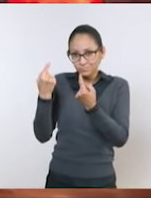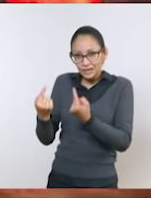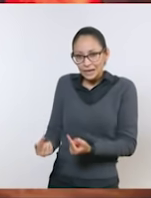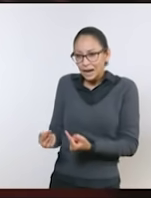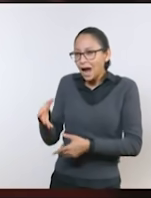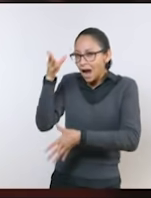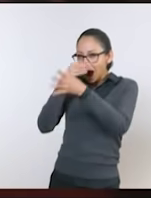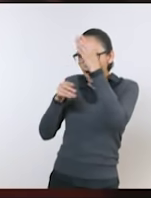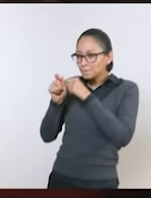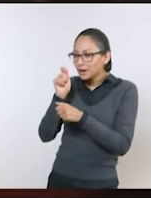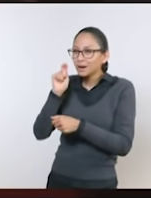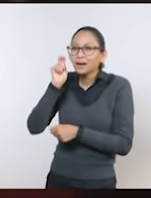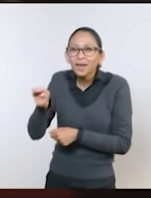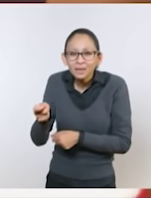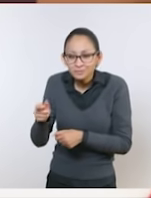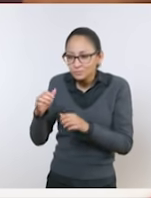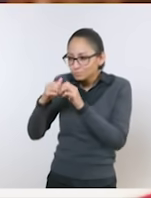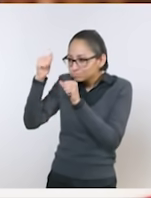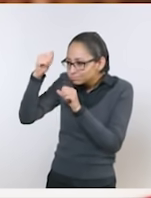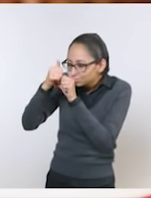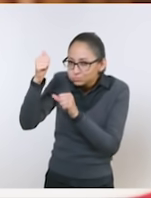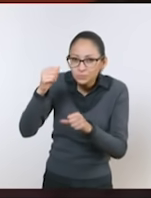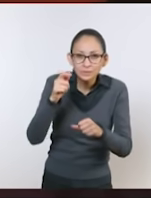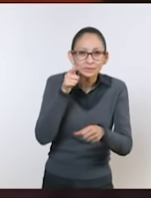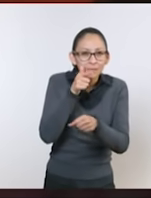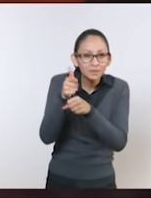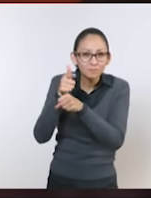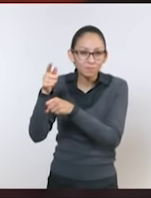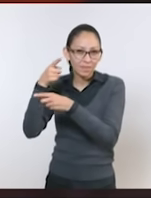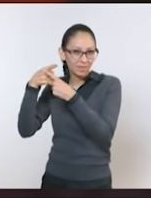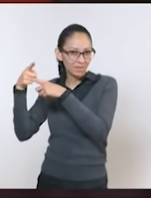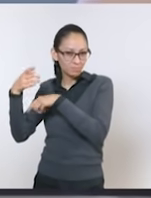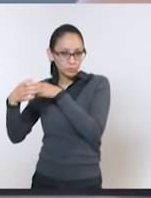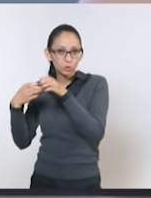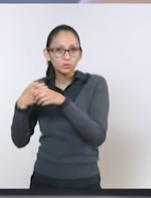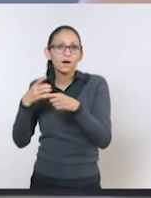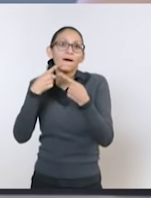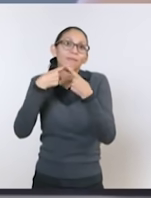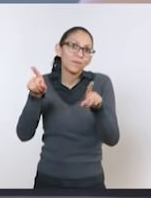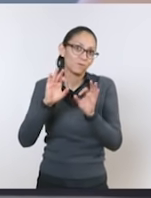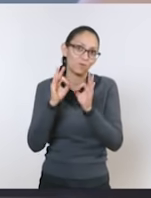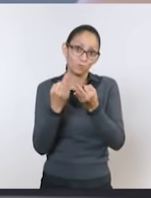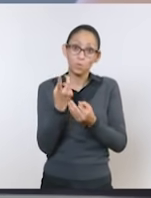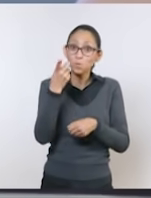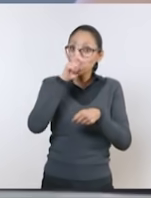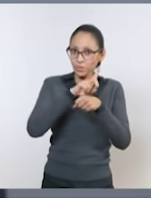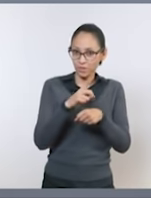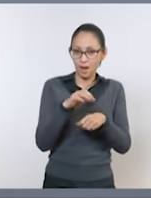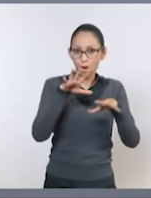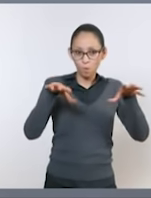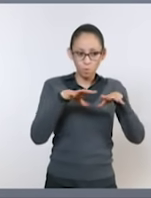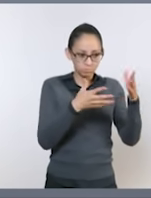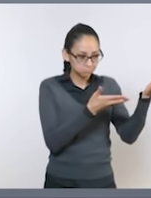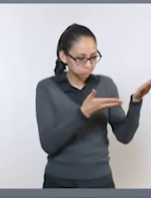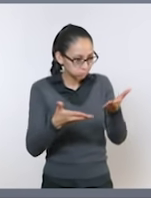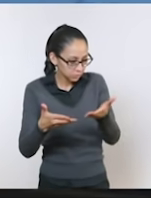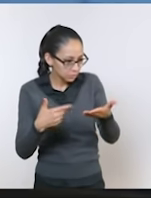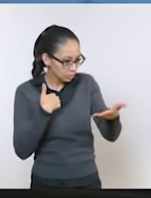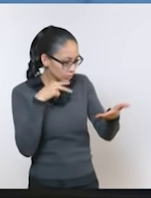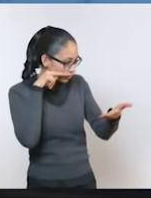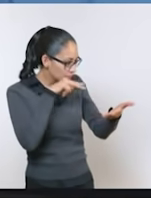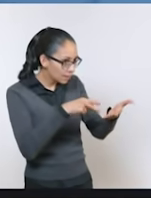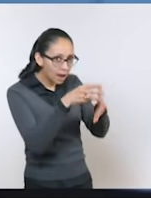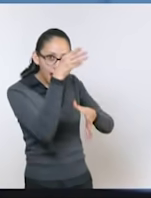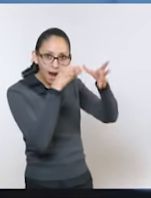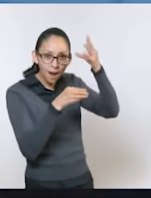eres niña, aprendes a descubrir el mundo de diferentes maneras. Un día, las computadoras llegaron a mi vida y más